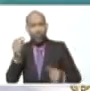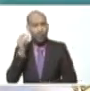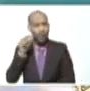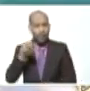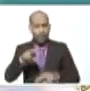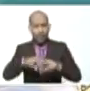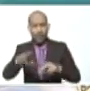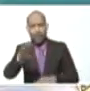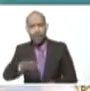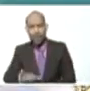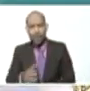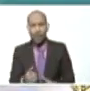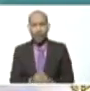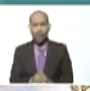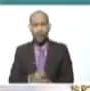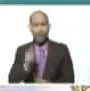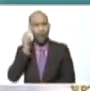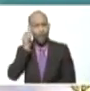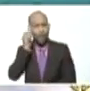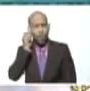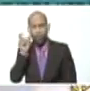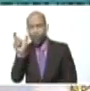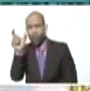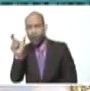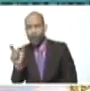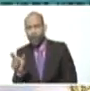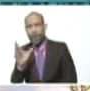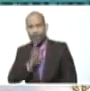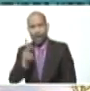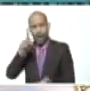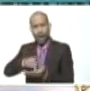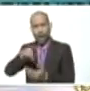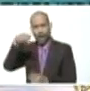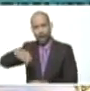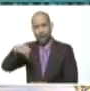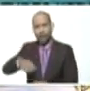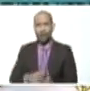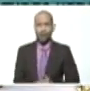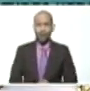niña Yaxuri Solórzano, presente aquí.